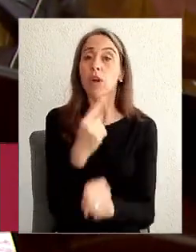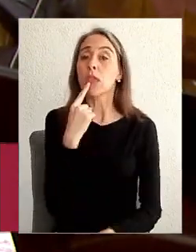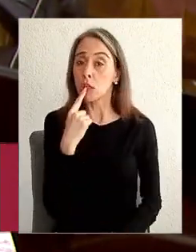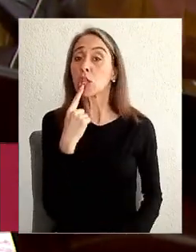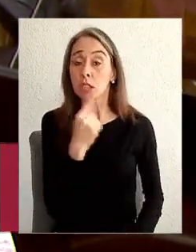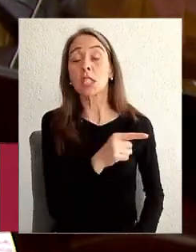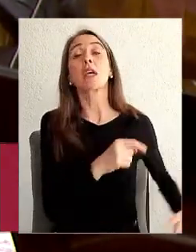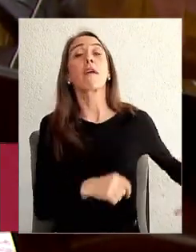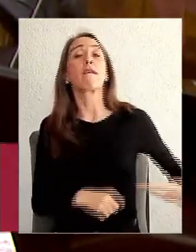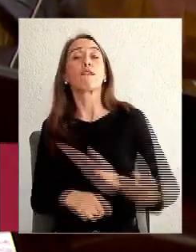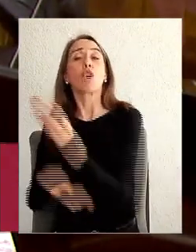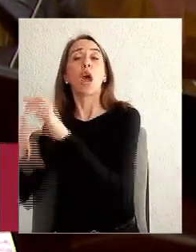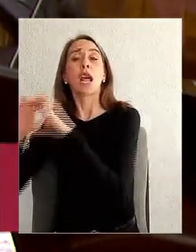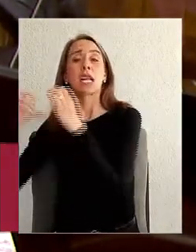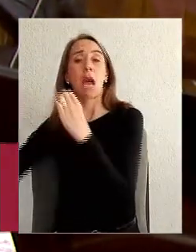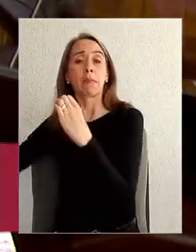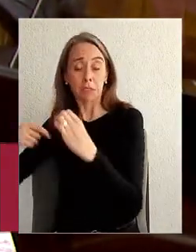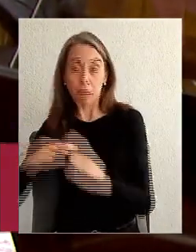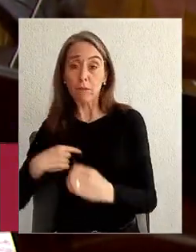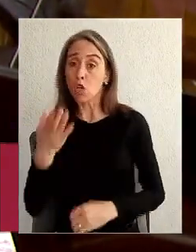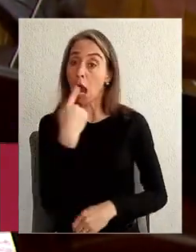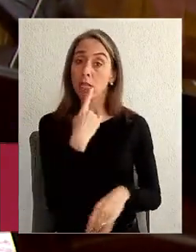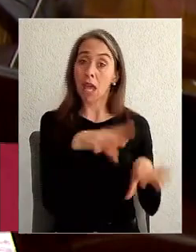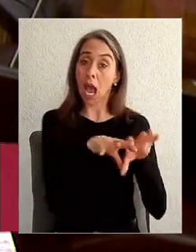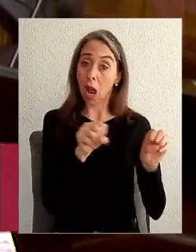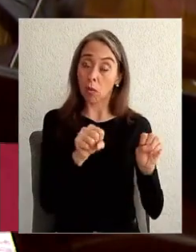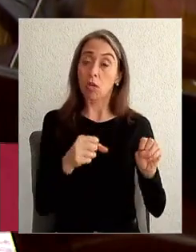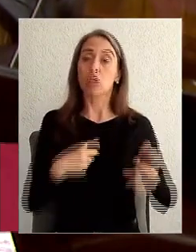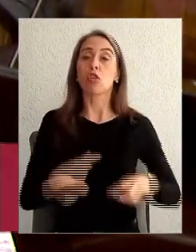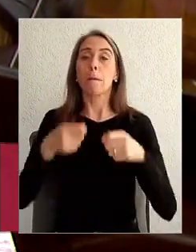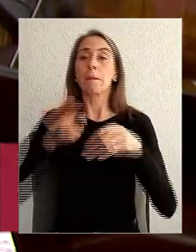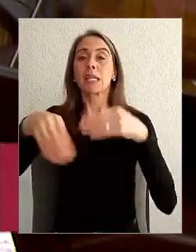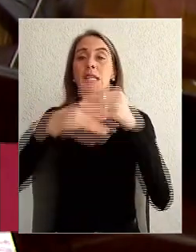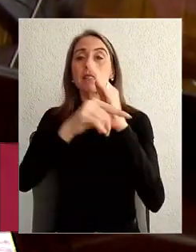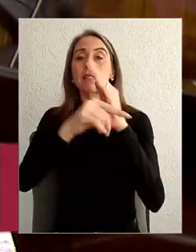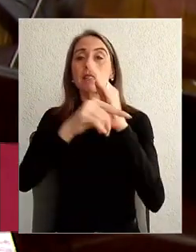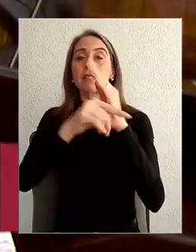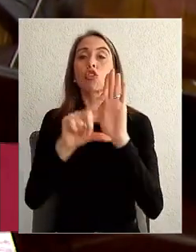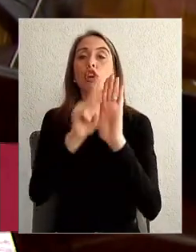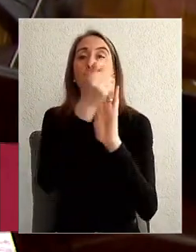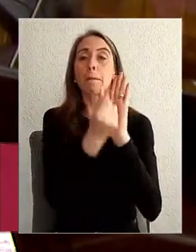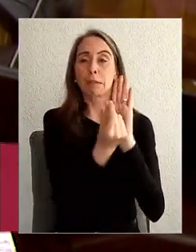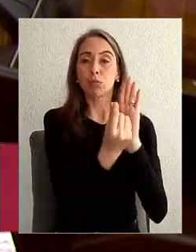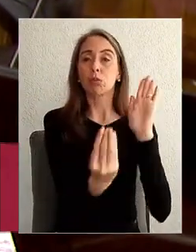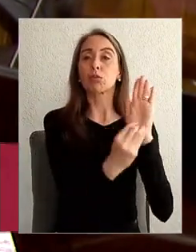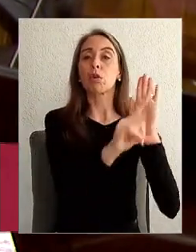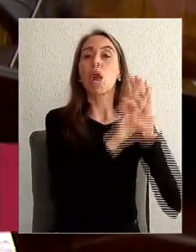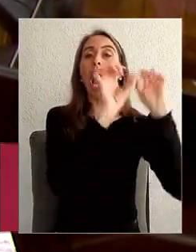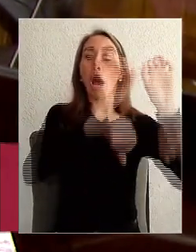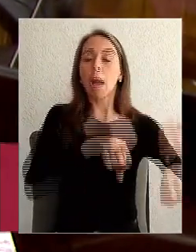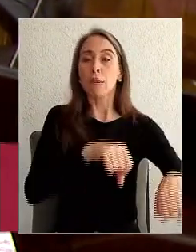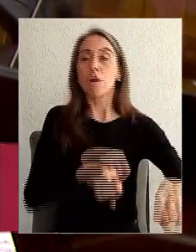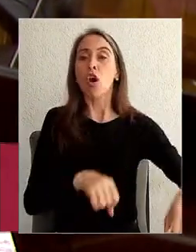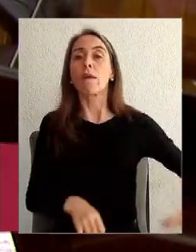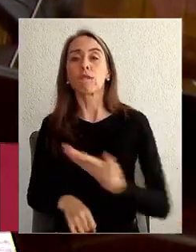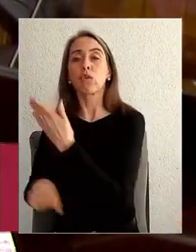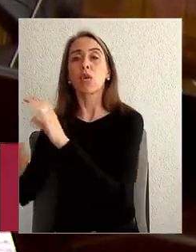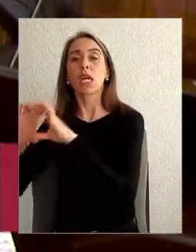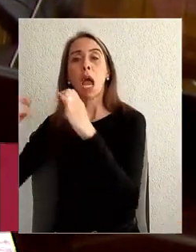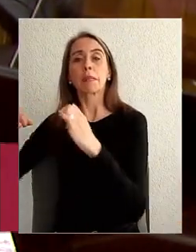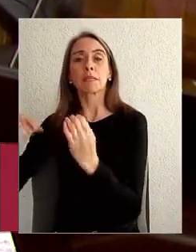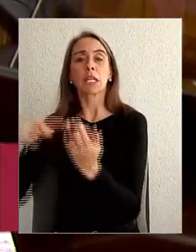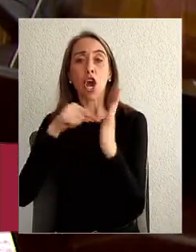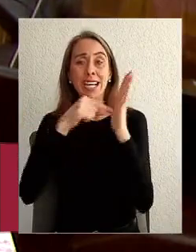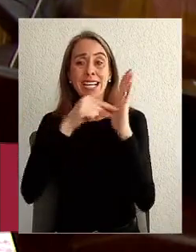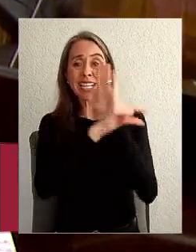ley de presupuesto como indicación. Viene rechazada desde el Senado. Pero yo quisiera pedirle, señor ministro, que el